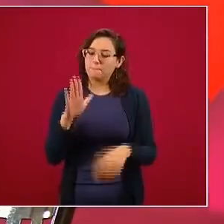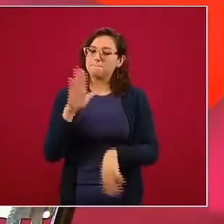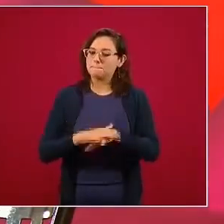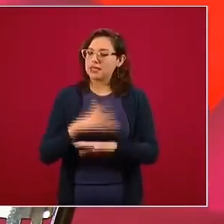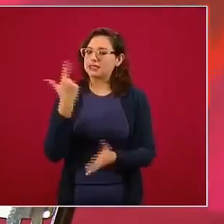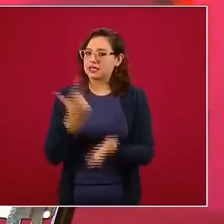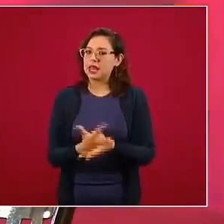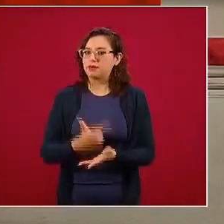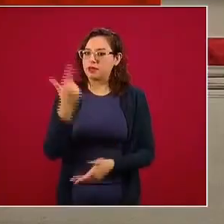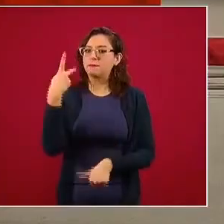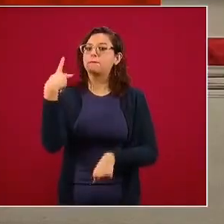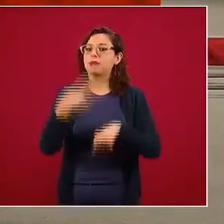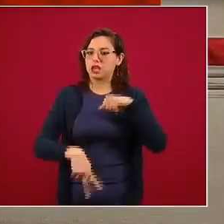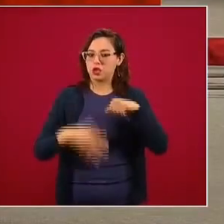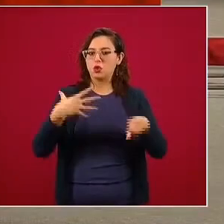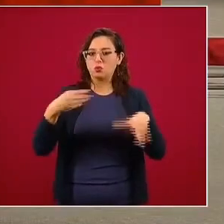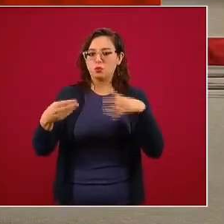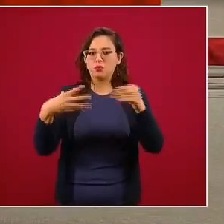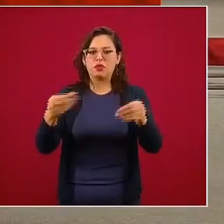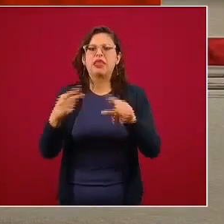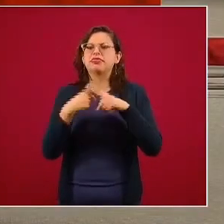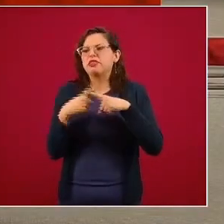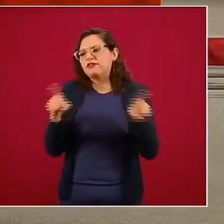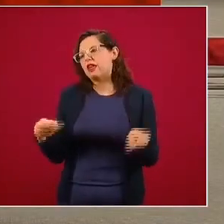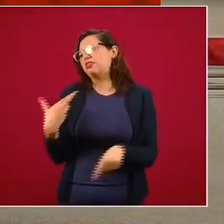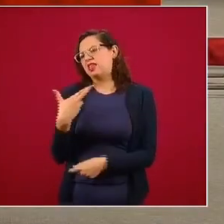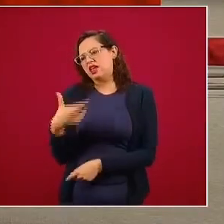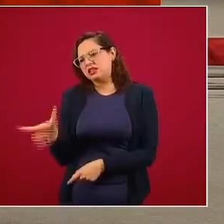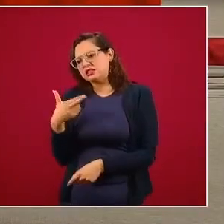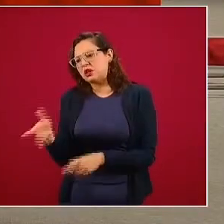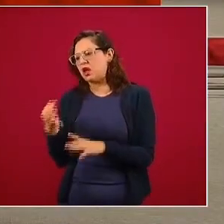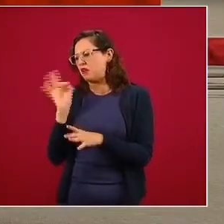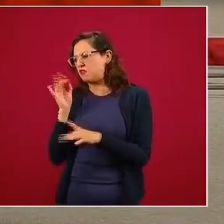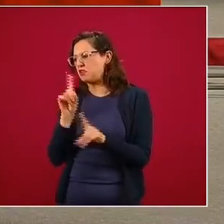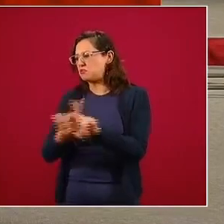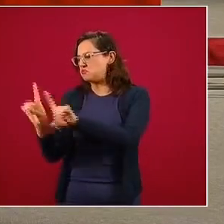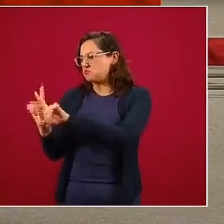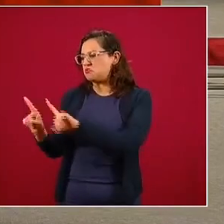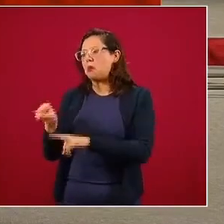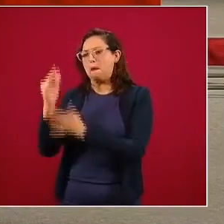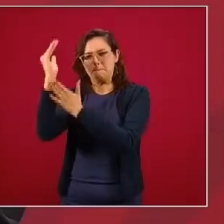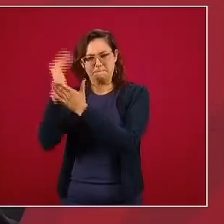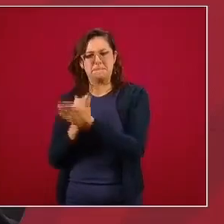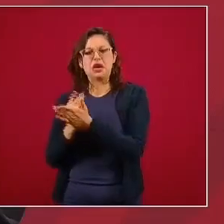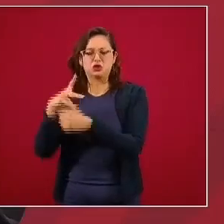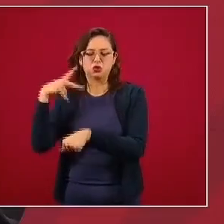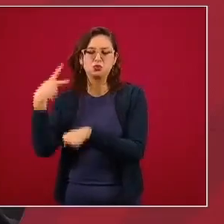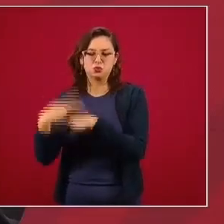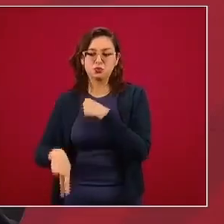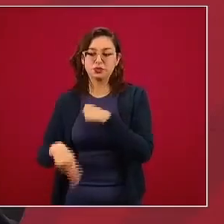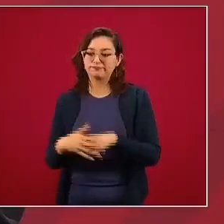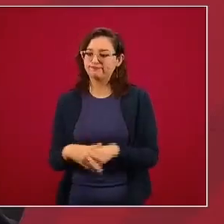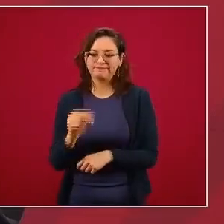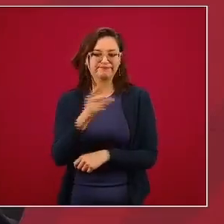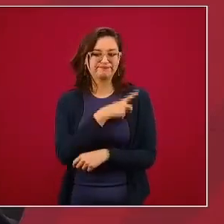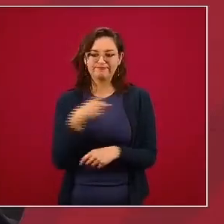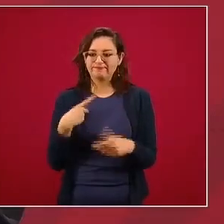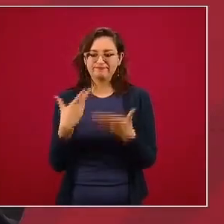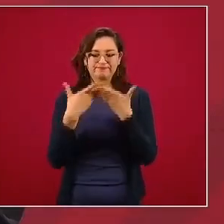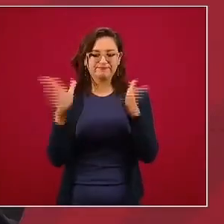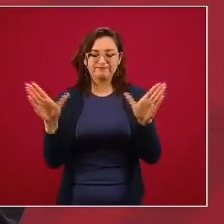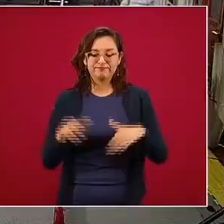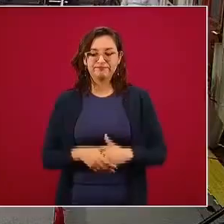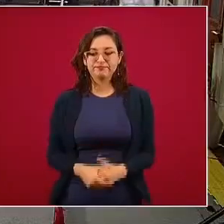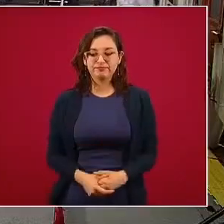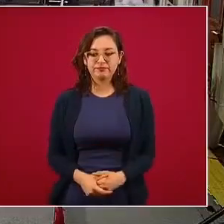consideran de mayor riesgo que los restaurantes o los otros establecimientos comerciales de servicios. Entonces no deben abrir.